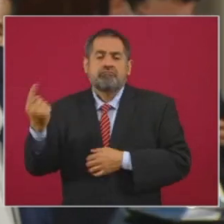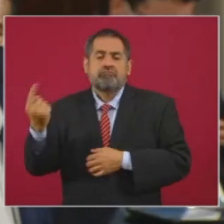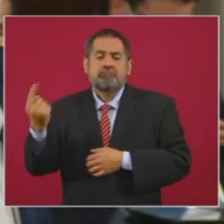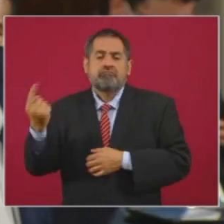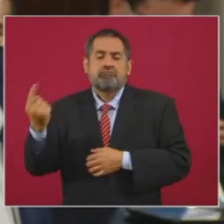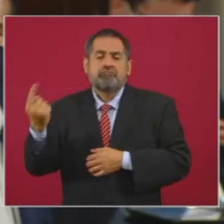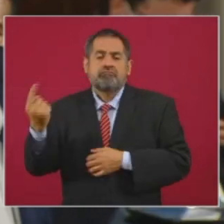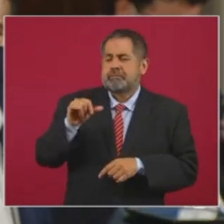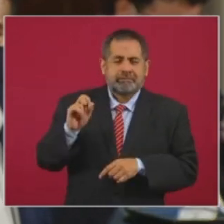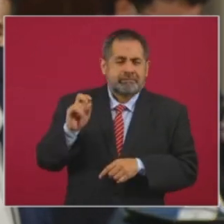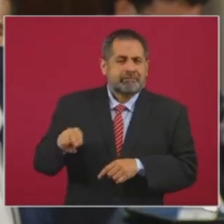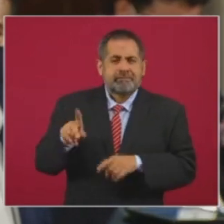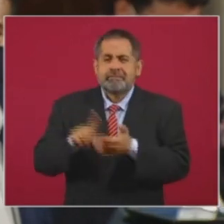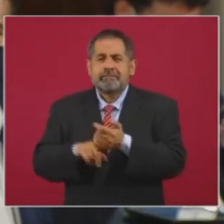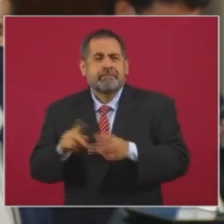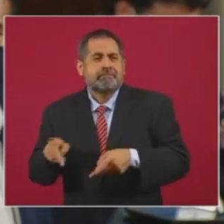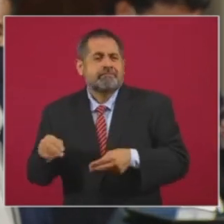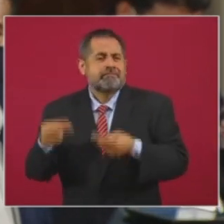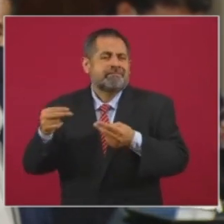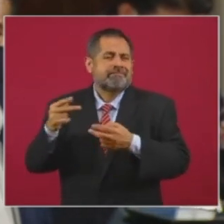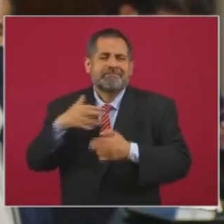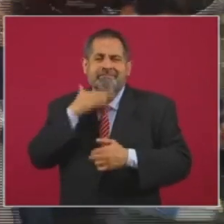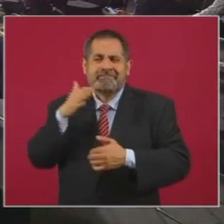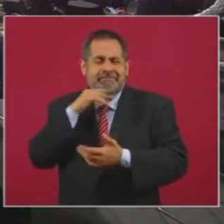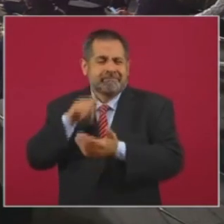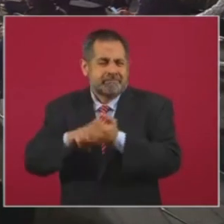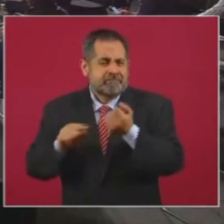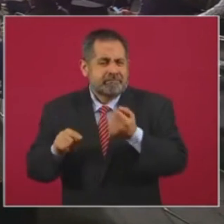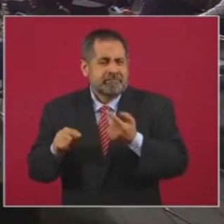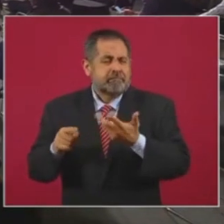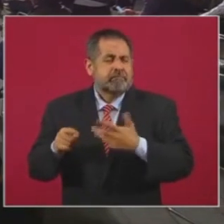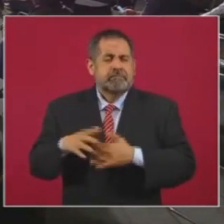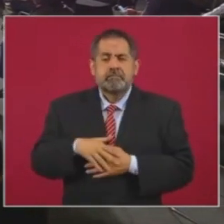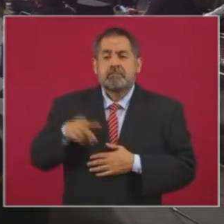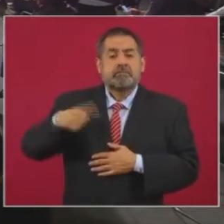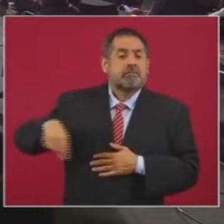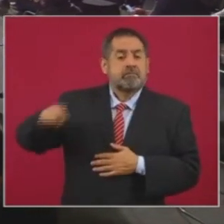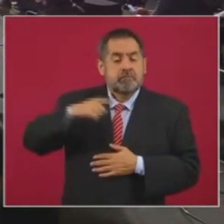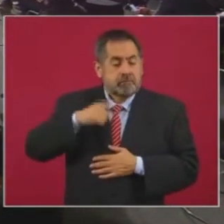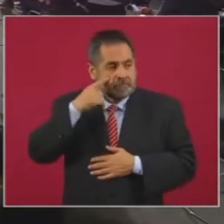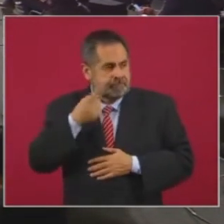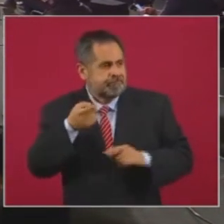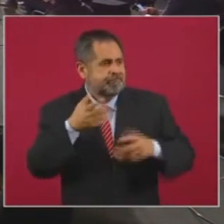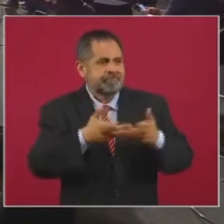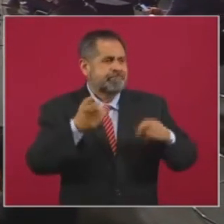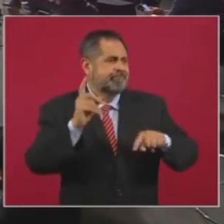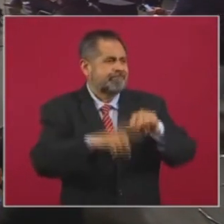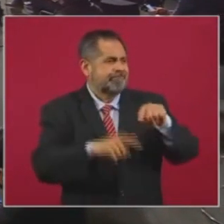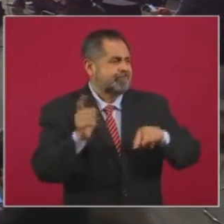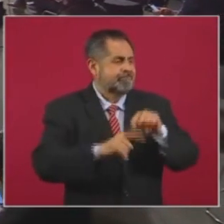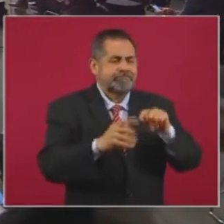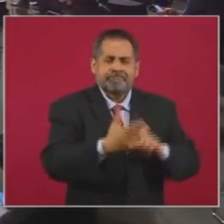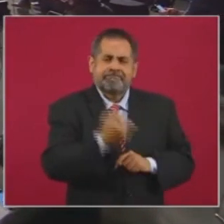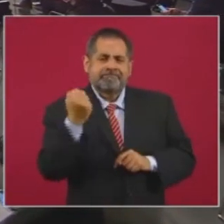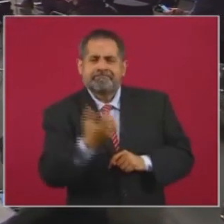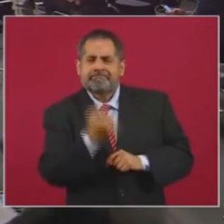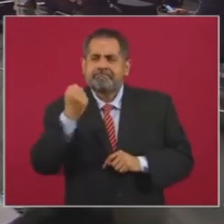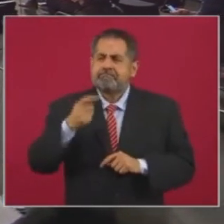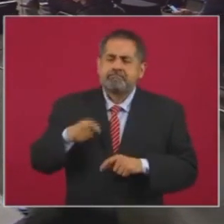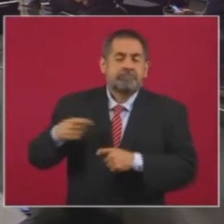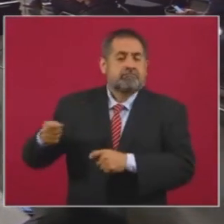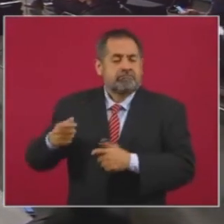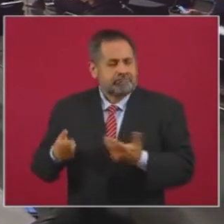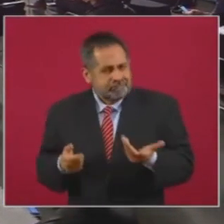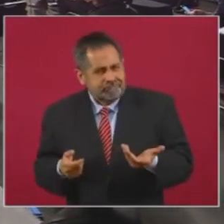de agronitrogenados, los despojos constantes que realiza la Fiscalía de Terrenos de alta plusvalía en zonas turísticas, como